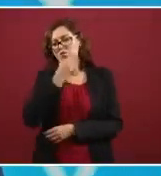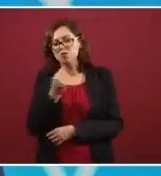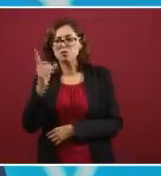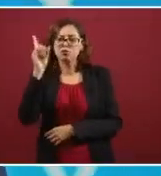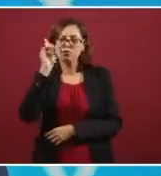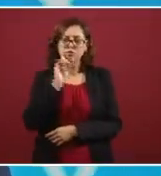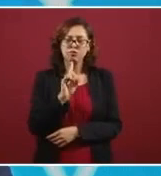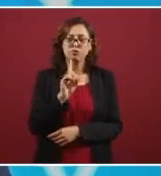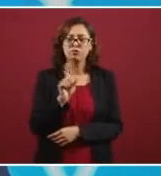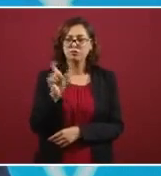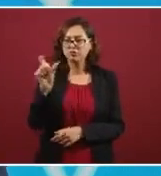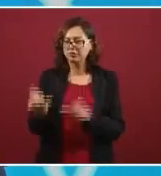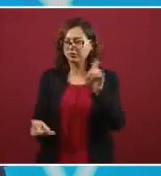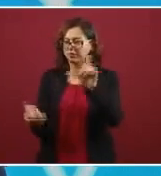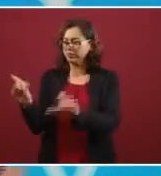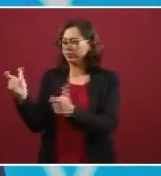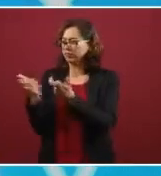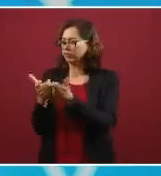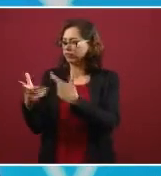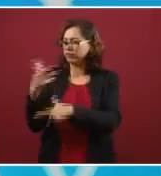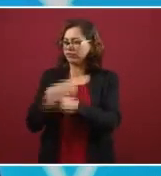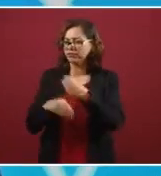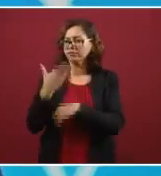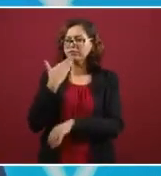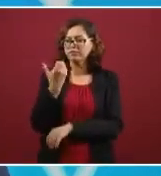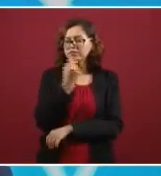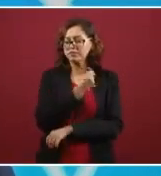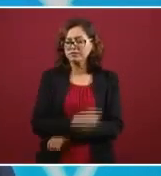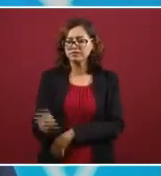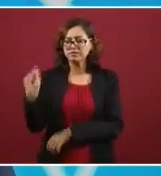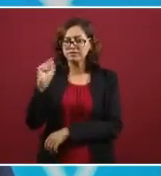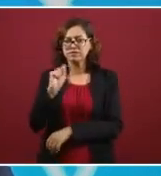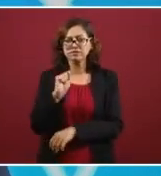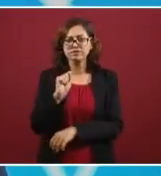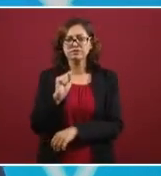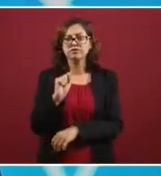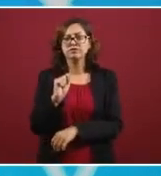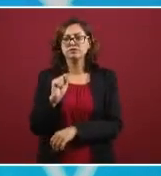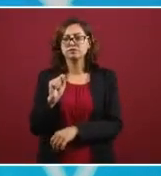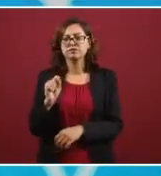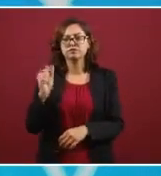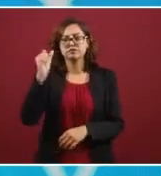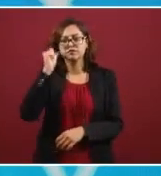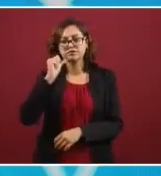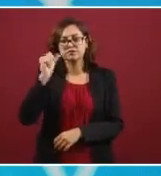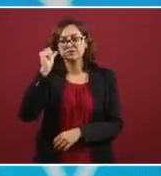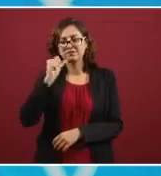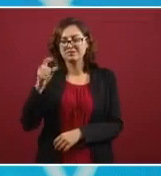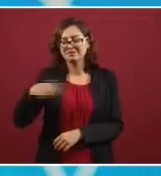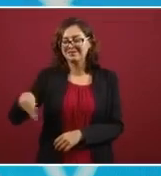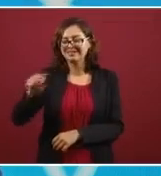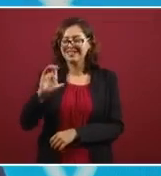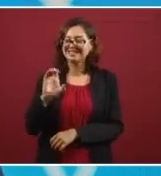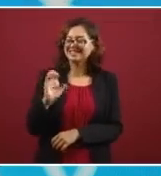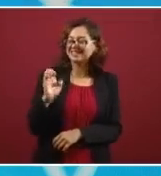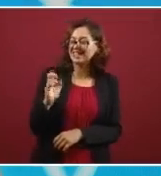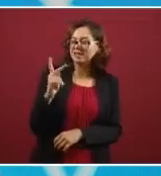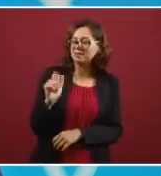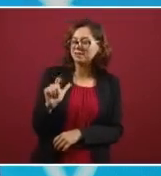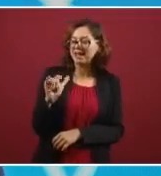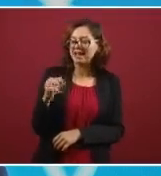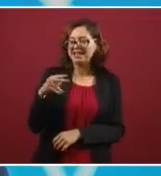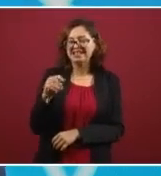destacados economistas y otros que ya no están, les decíamos los cepalinos, fueron muchos de los